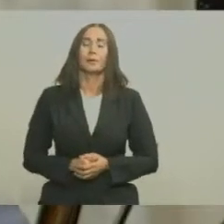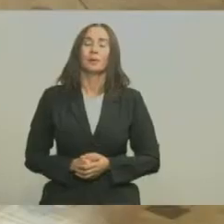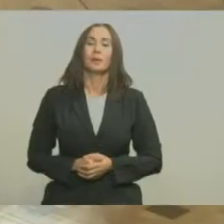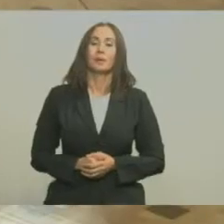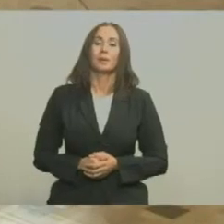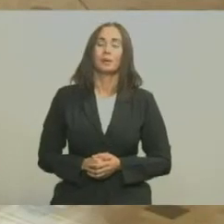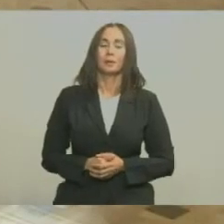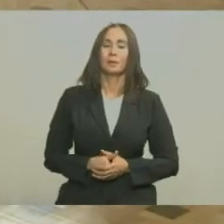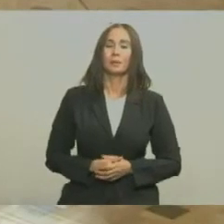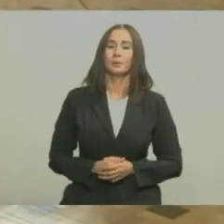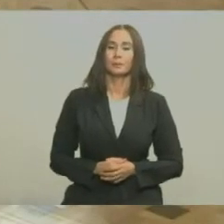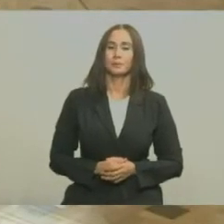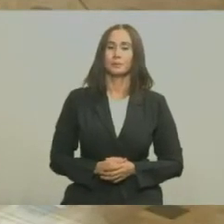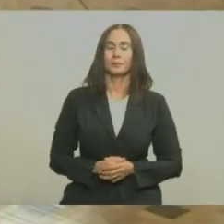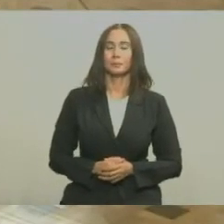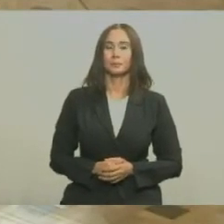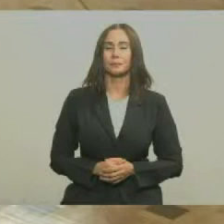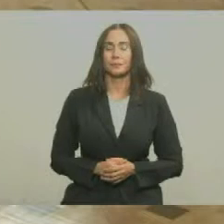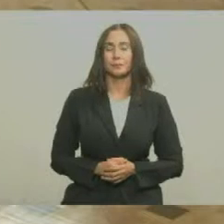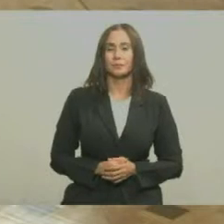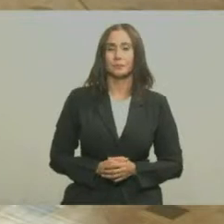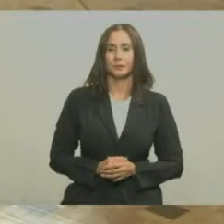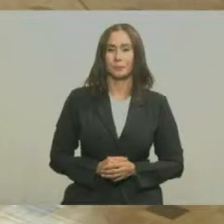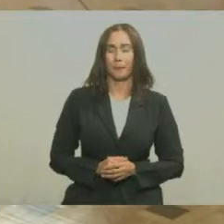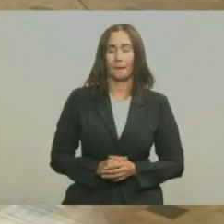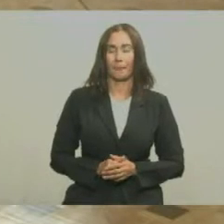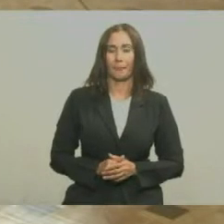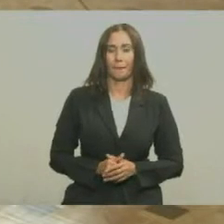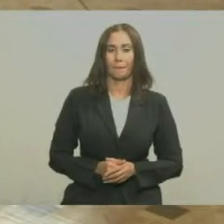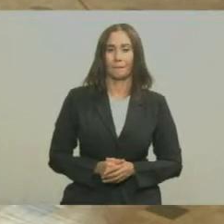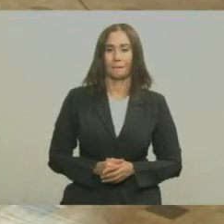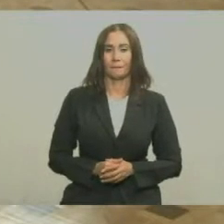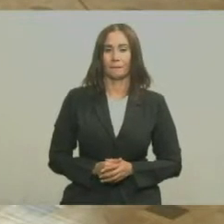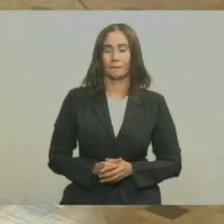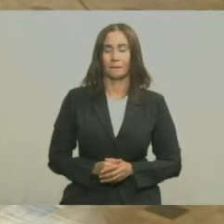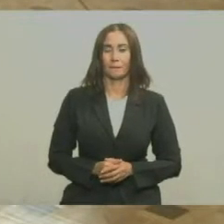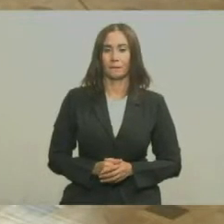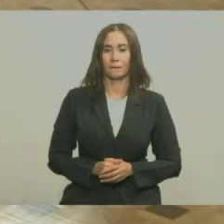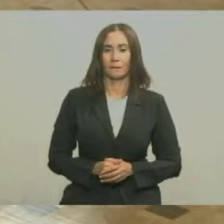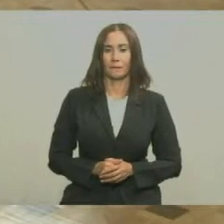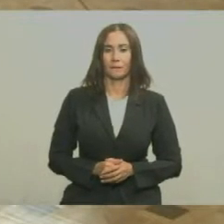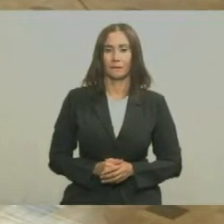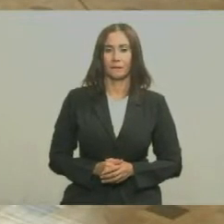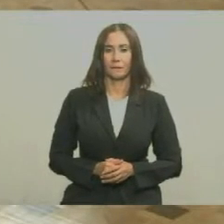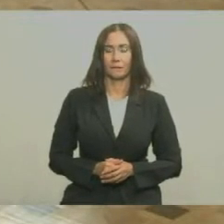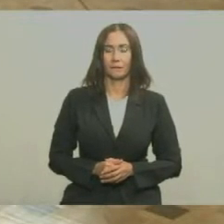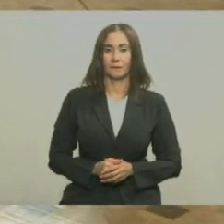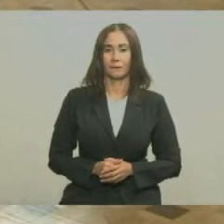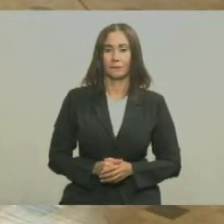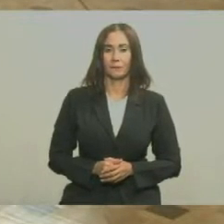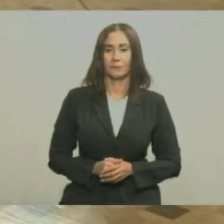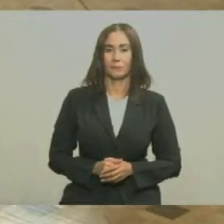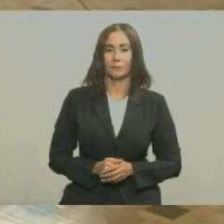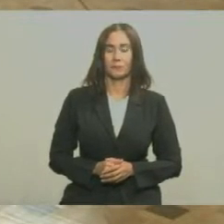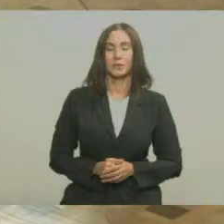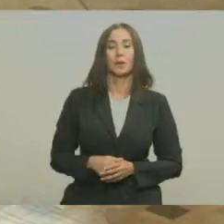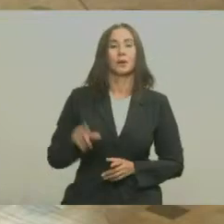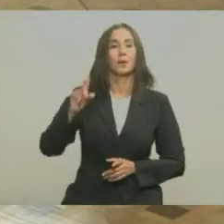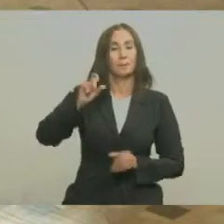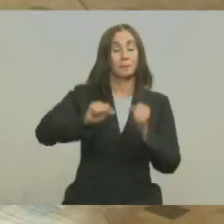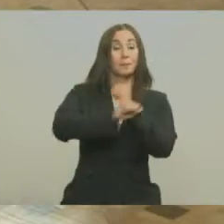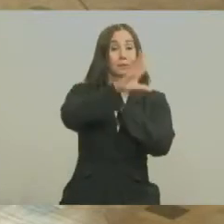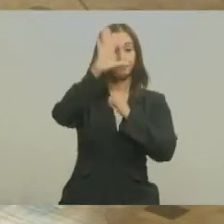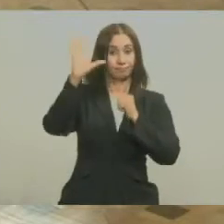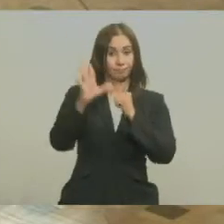que, para un poco aclarar, si se contemplaría poner como de orden